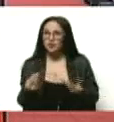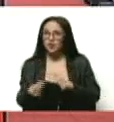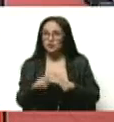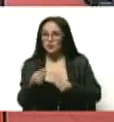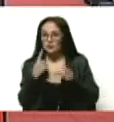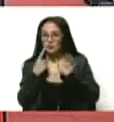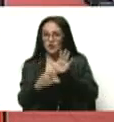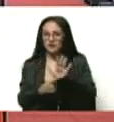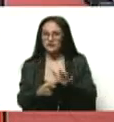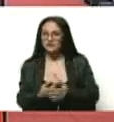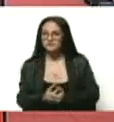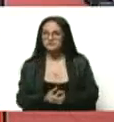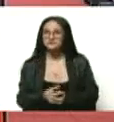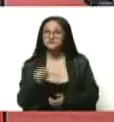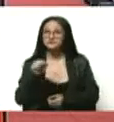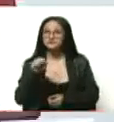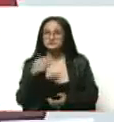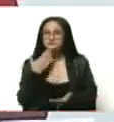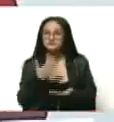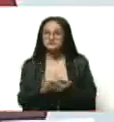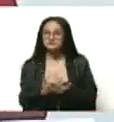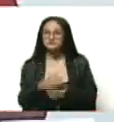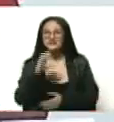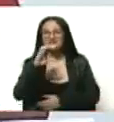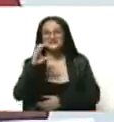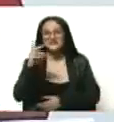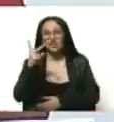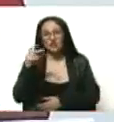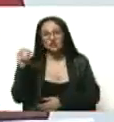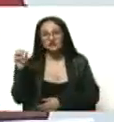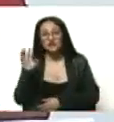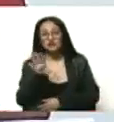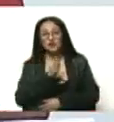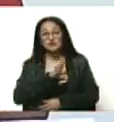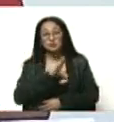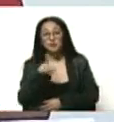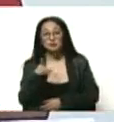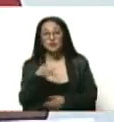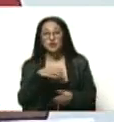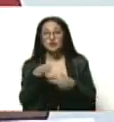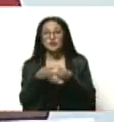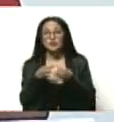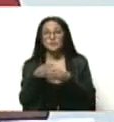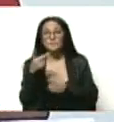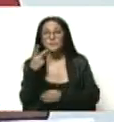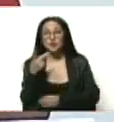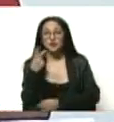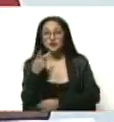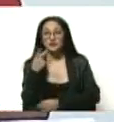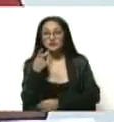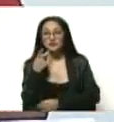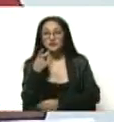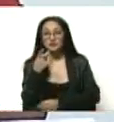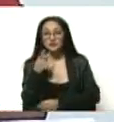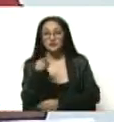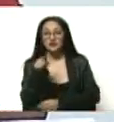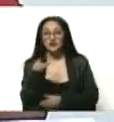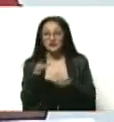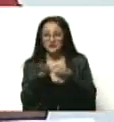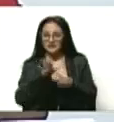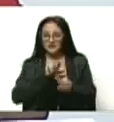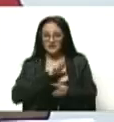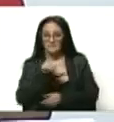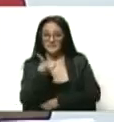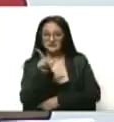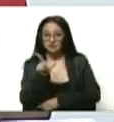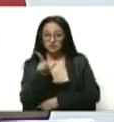Gracias, Melanie. Mira, el CC200 es un instrumento del partido. Es como decir nuestra sala de cómputo, de hecho es el